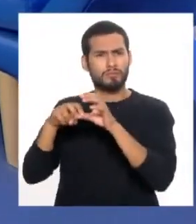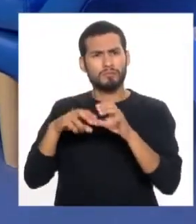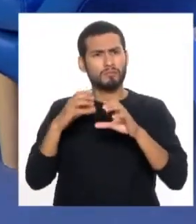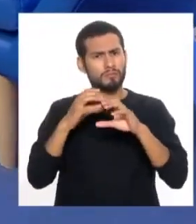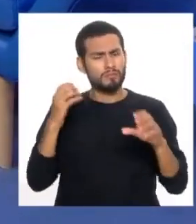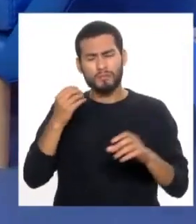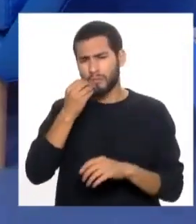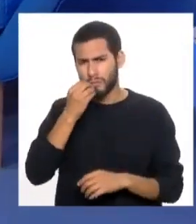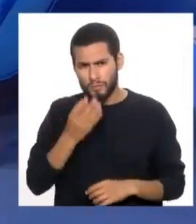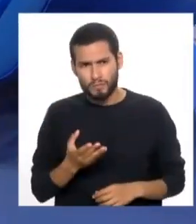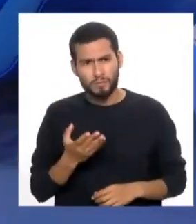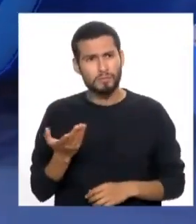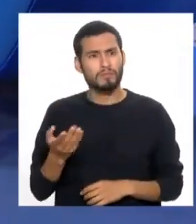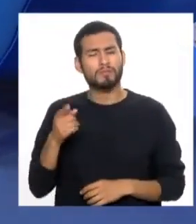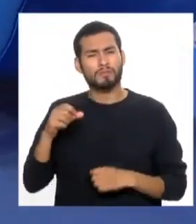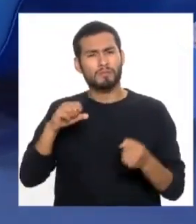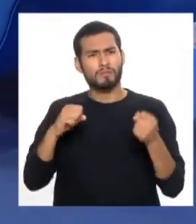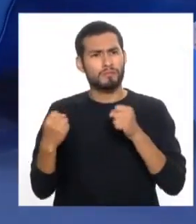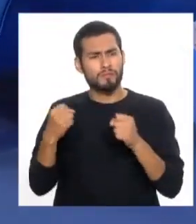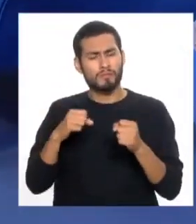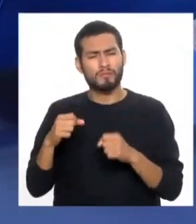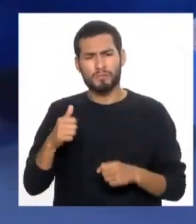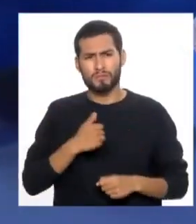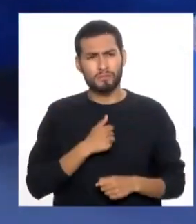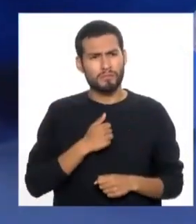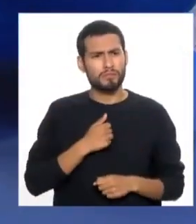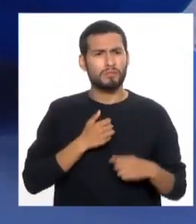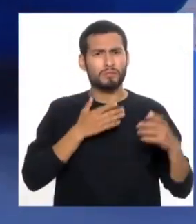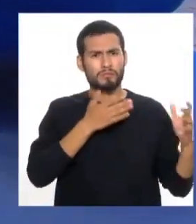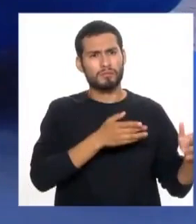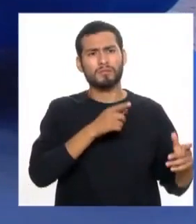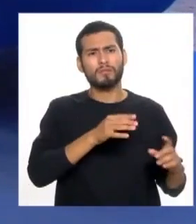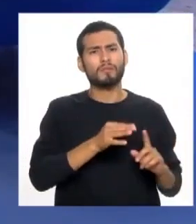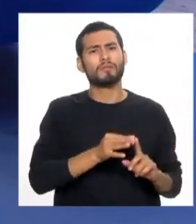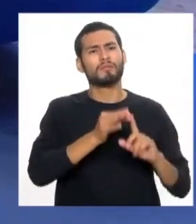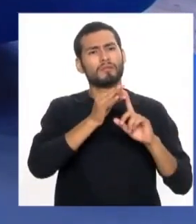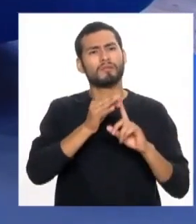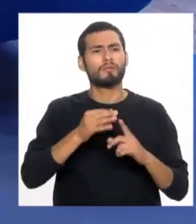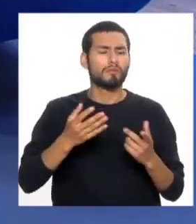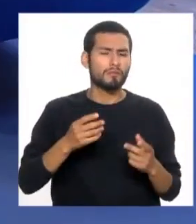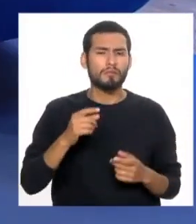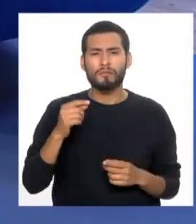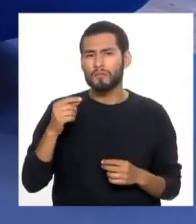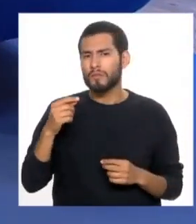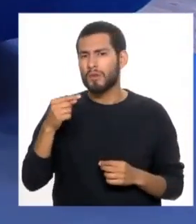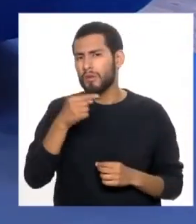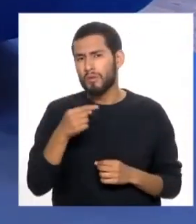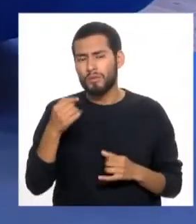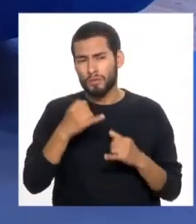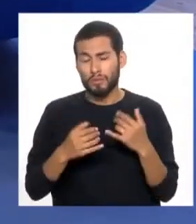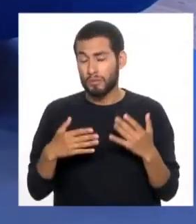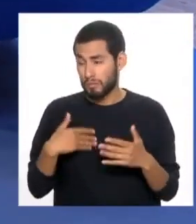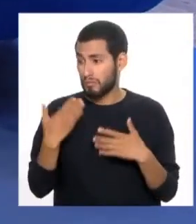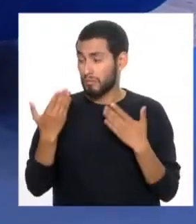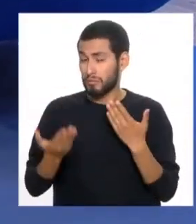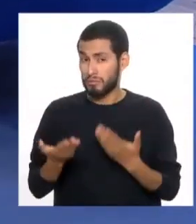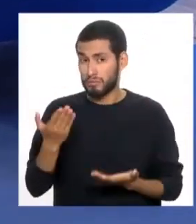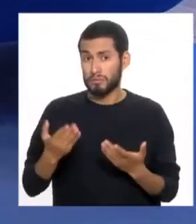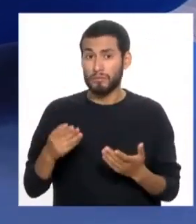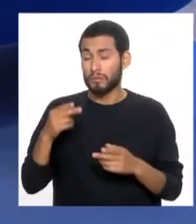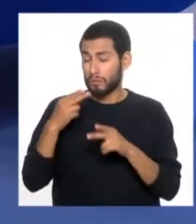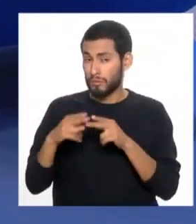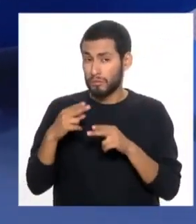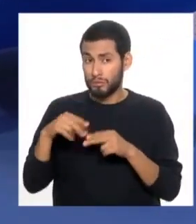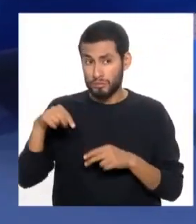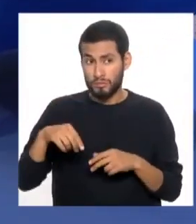es de calidad y que el auto particular quede para eventos especiales como el fin de semana. ¿Hay posibilidades en el corto